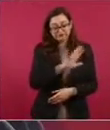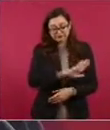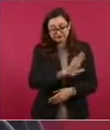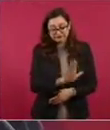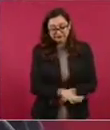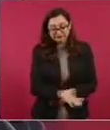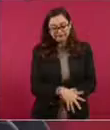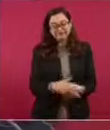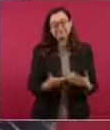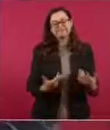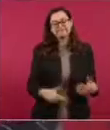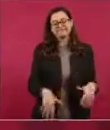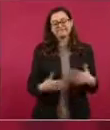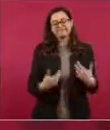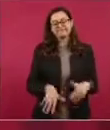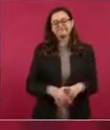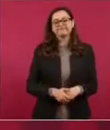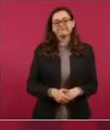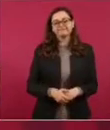el mundo